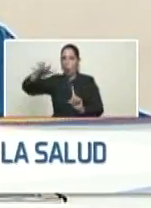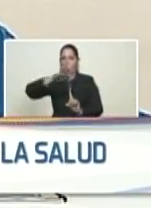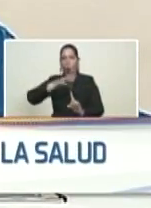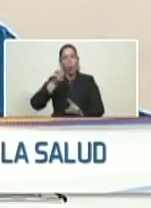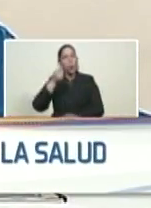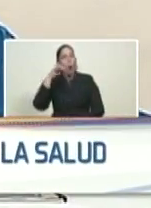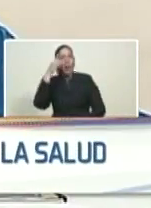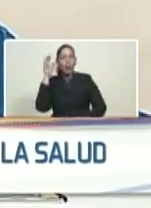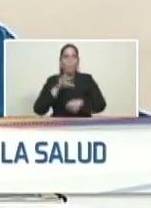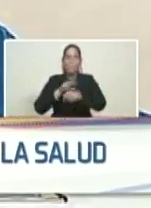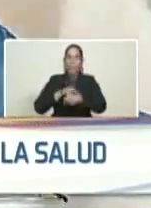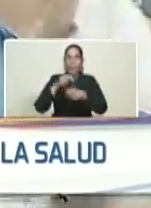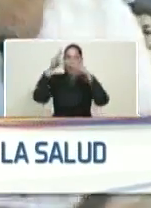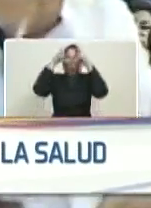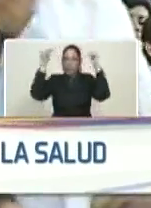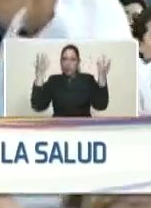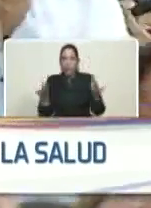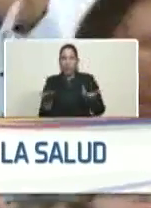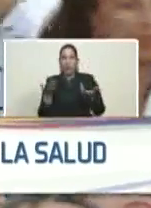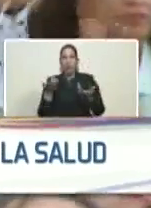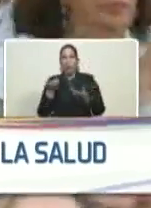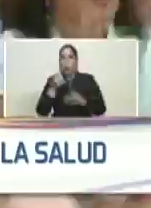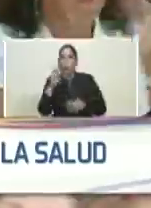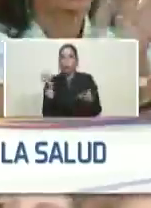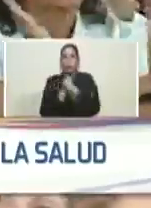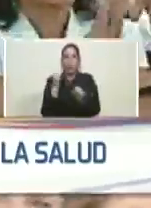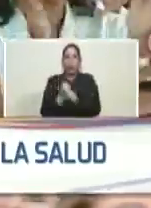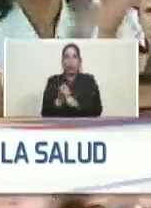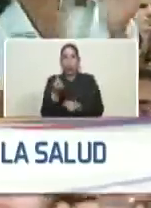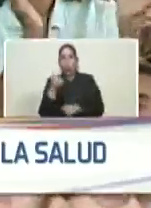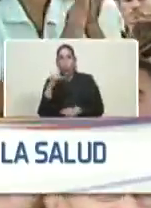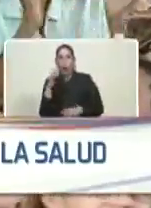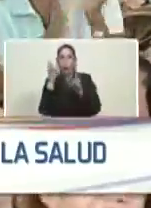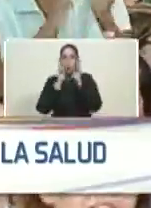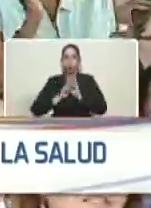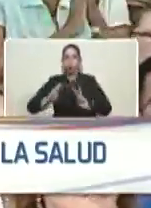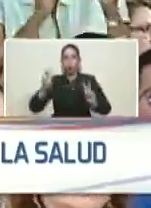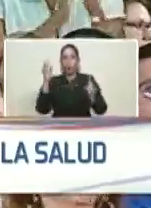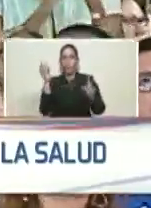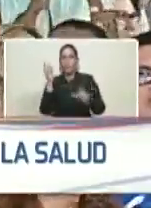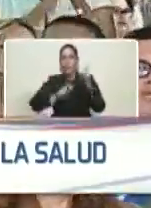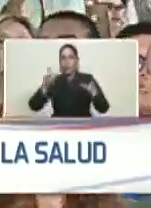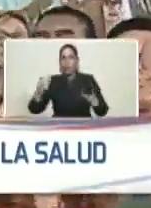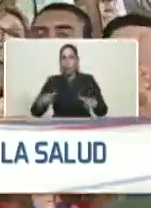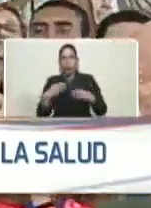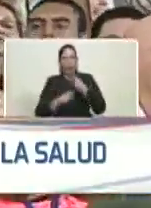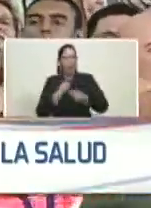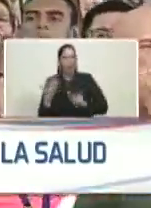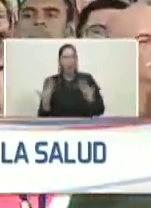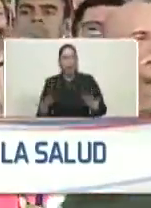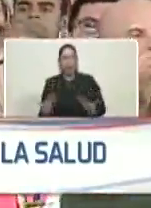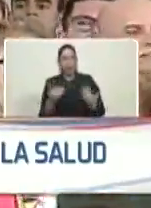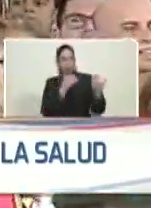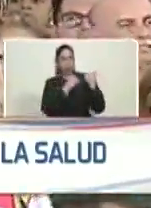¿Cuántos médicos, cuántas enfermeras, cuántos trabajadores, cuántos obreros? ¿Qué hace uno aquí? ¿Qué hace uno